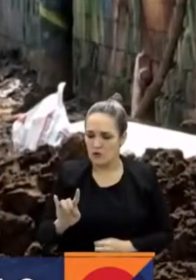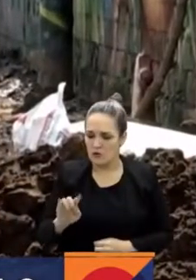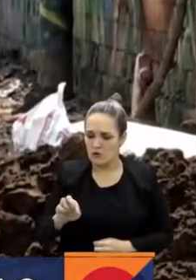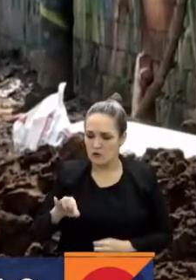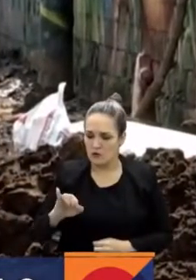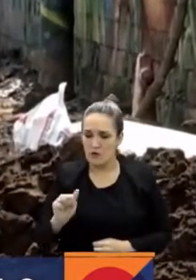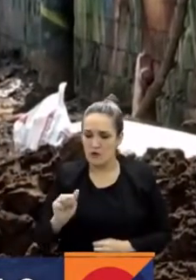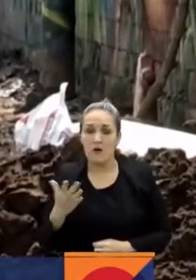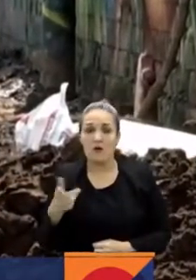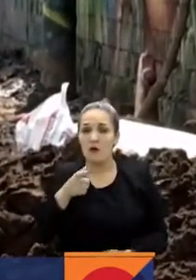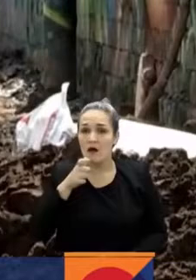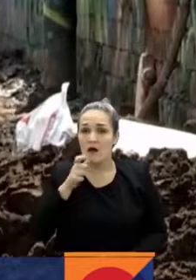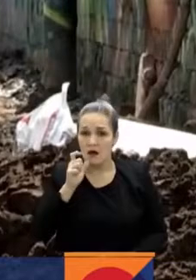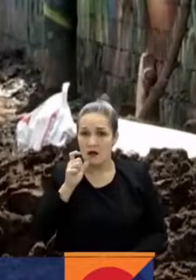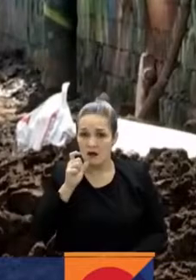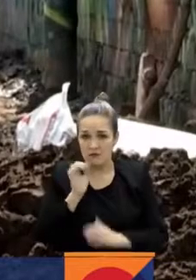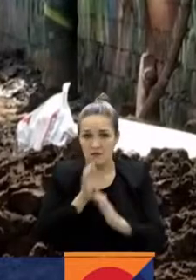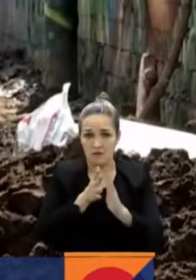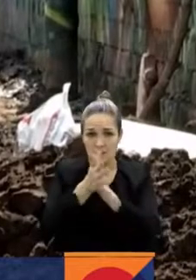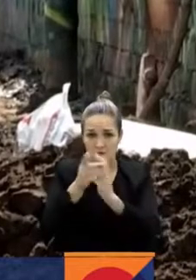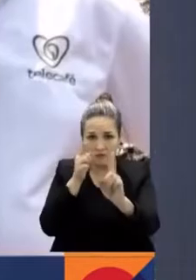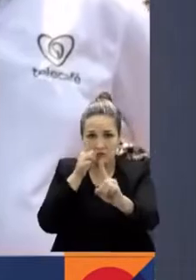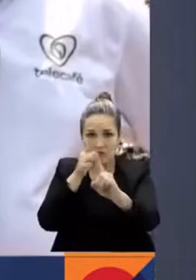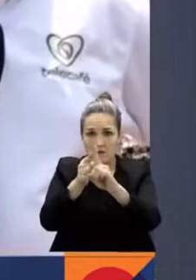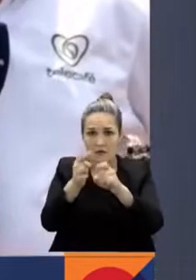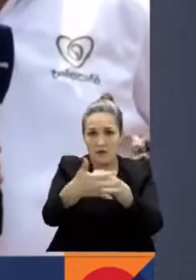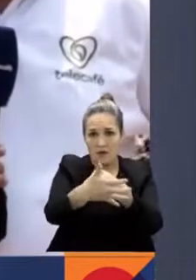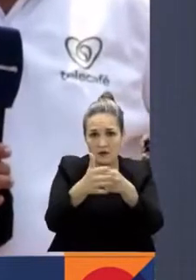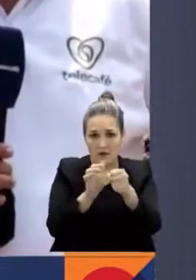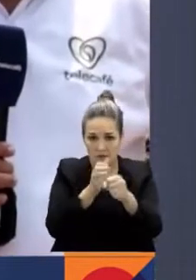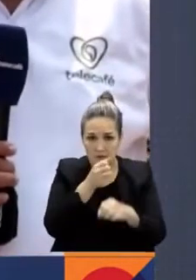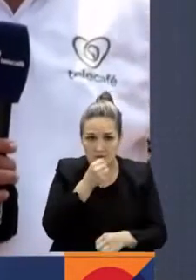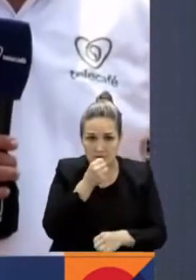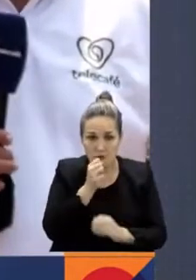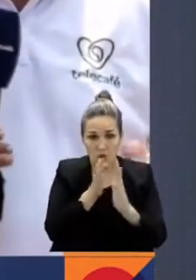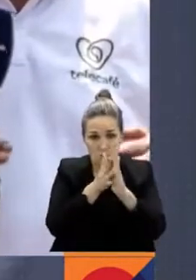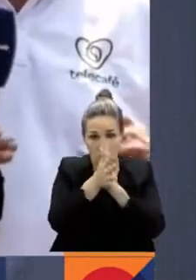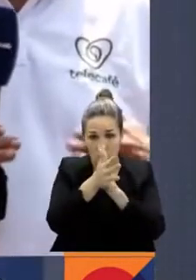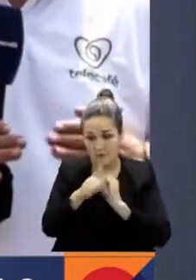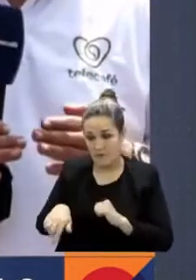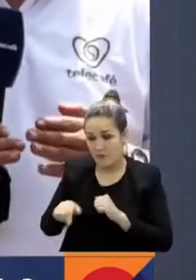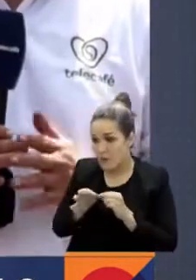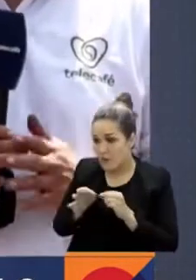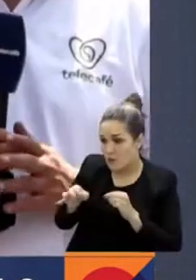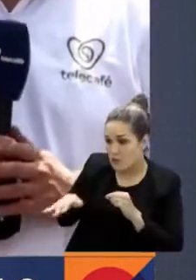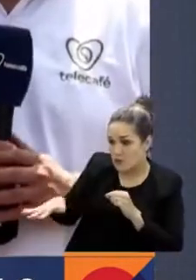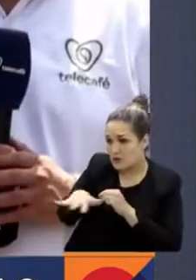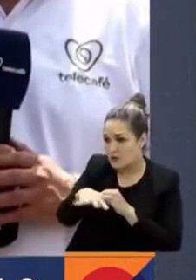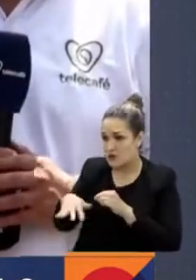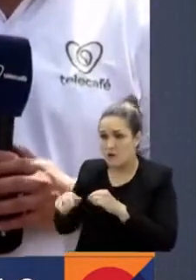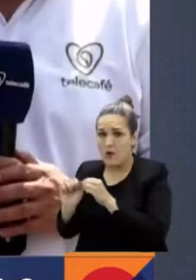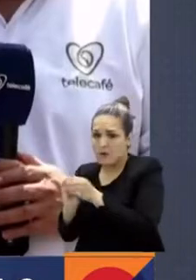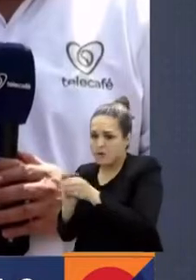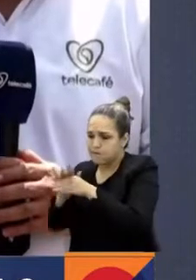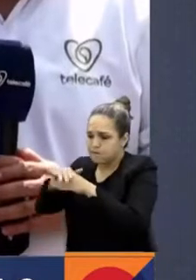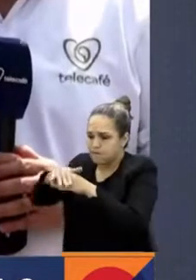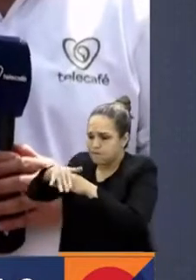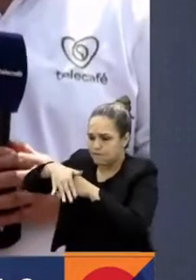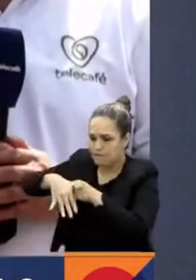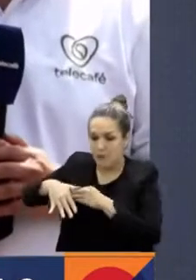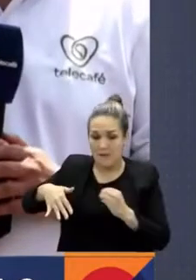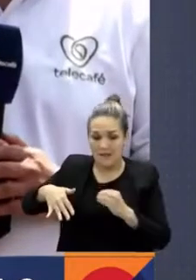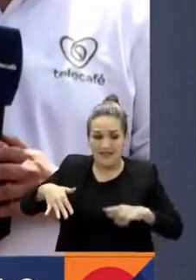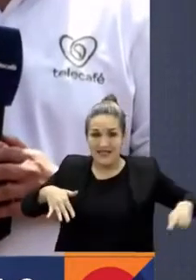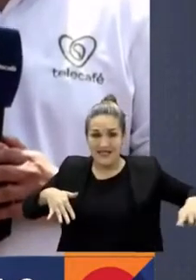en este informe para RTVC Noticias. Les quiero contar que aquí en el municipio la quebrada se desbordó conjuntamente con el río Supía, con